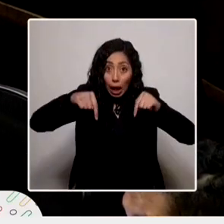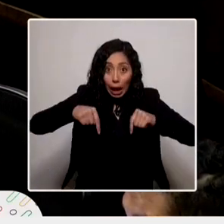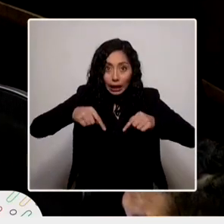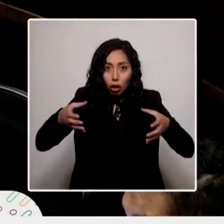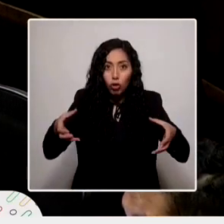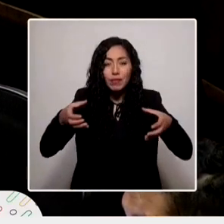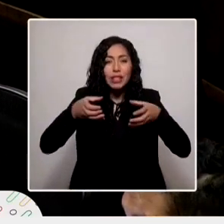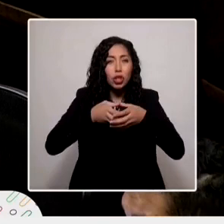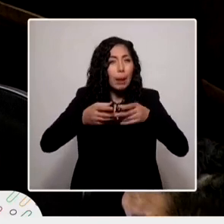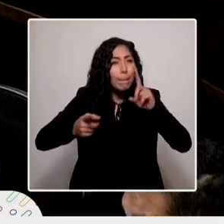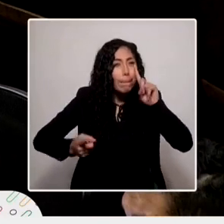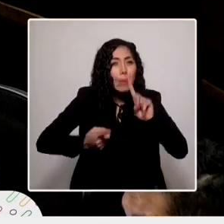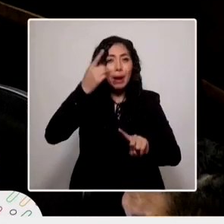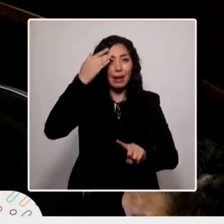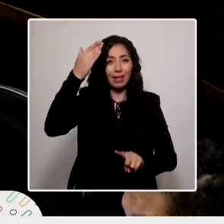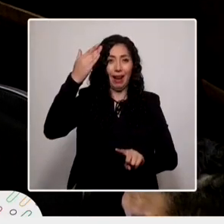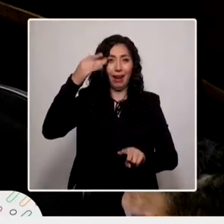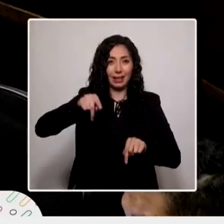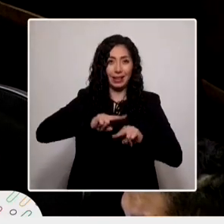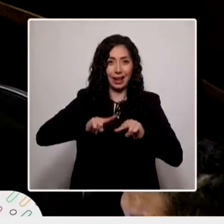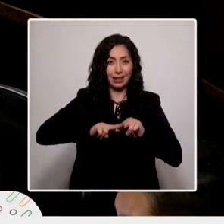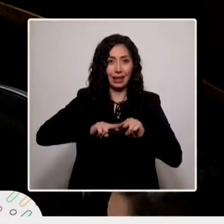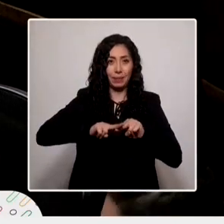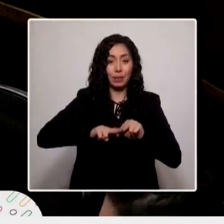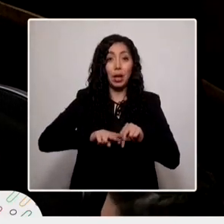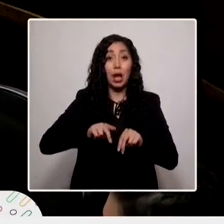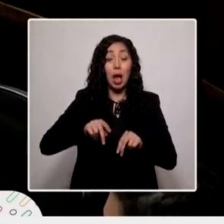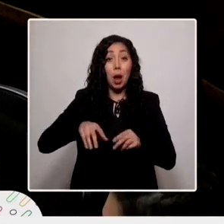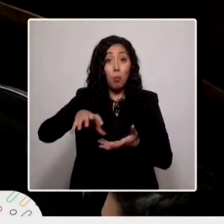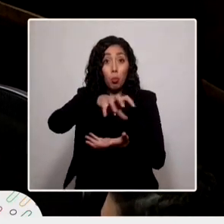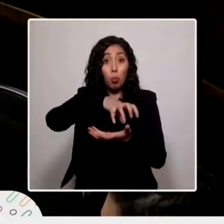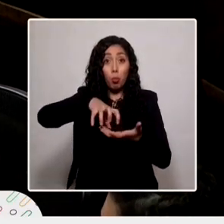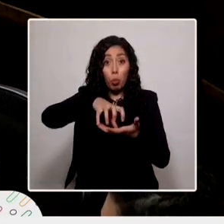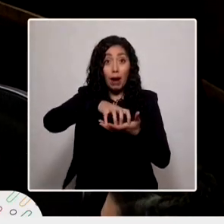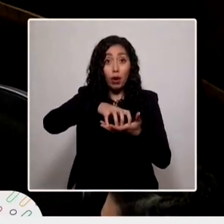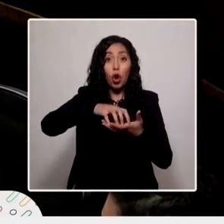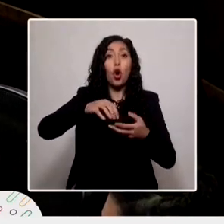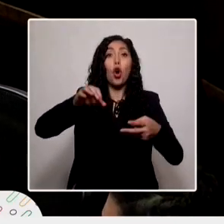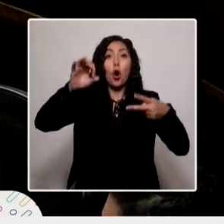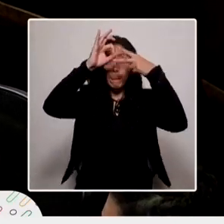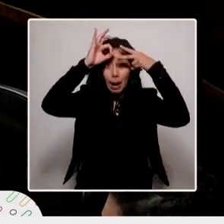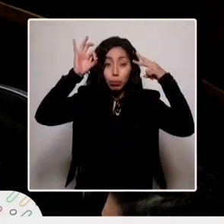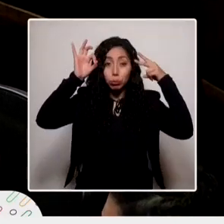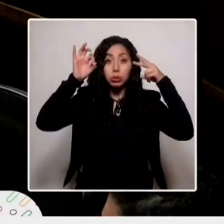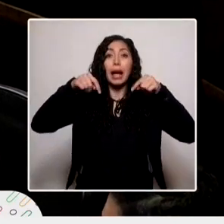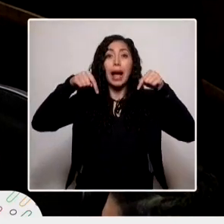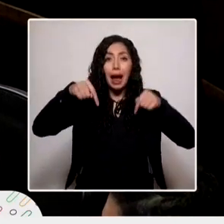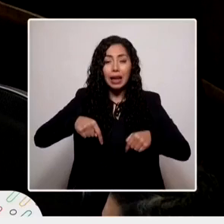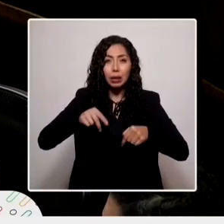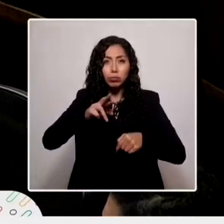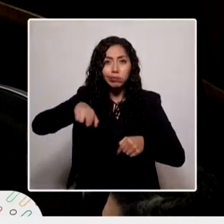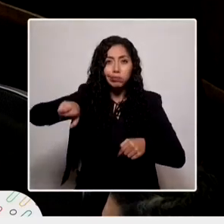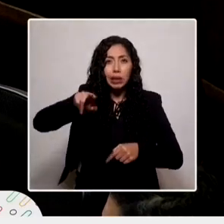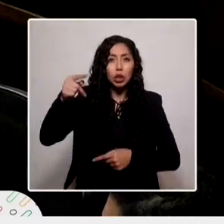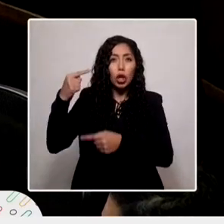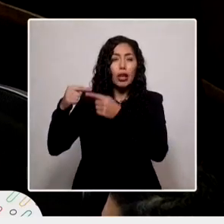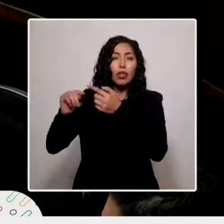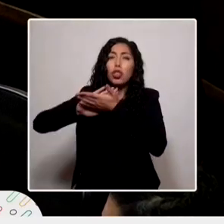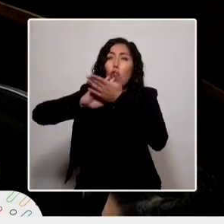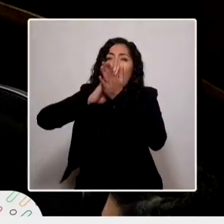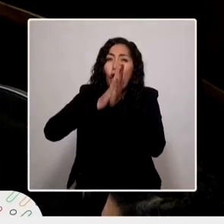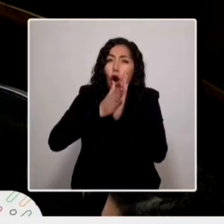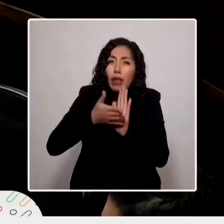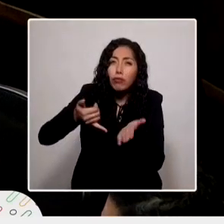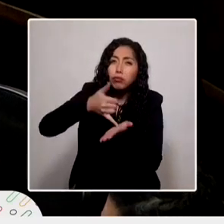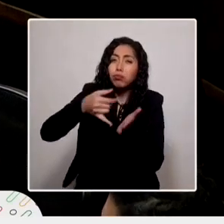el primer día. En el caso del pueblo mapuche, esta verdad histórica y reparación por todas las vulneraciones vividas desde la